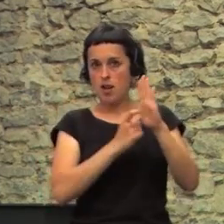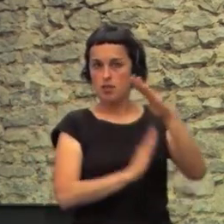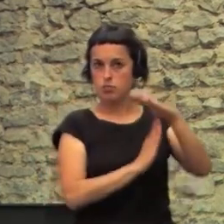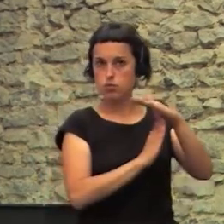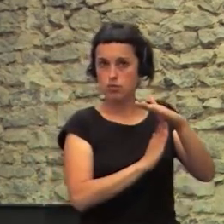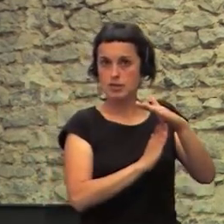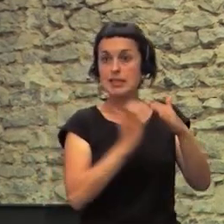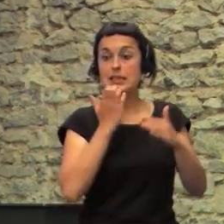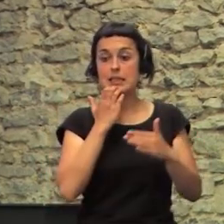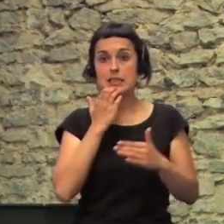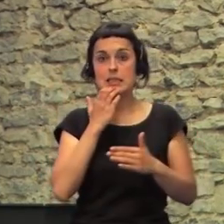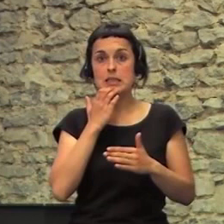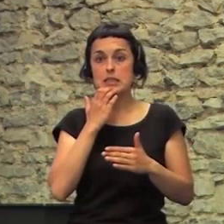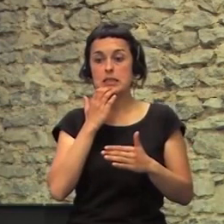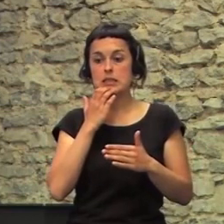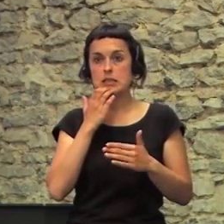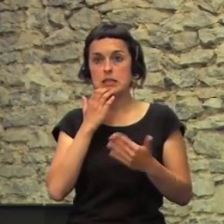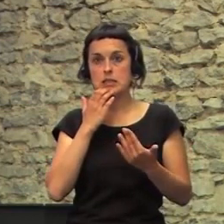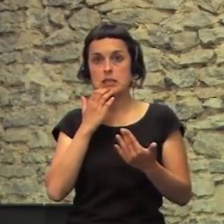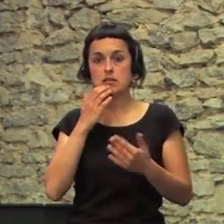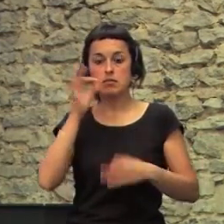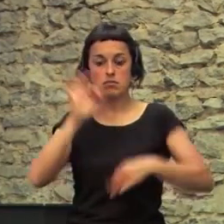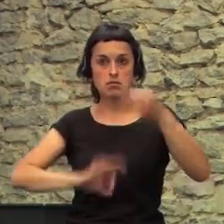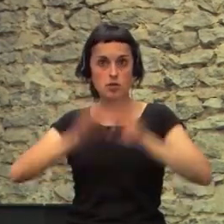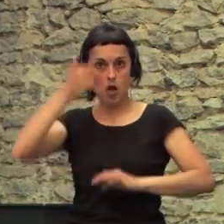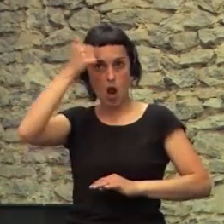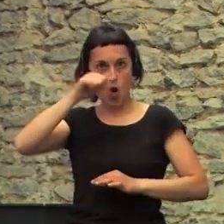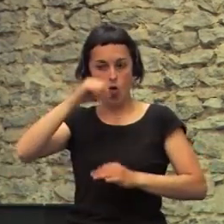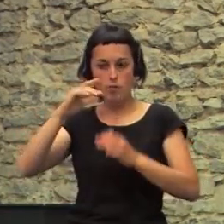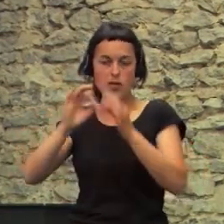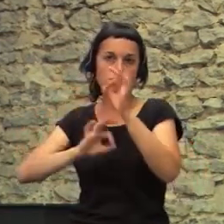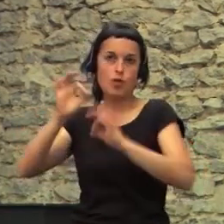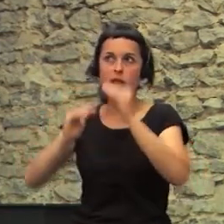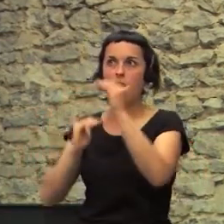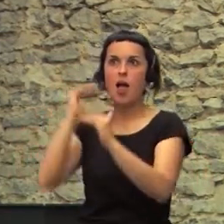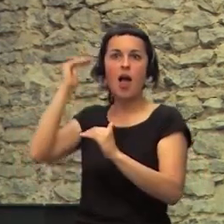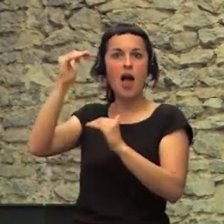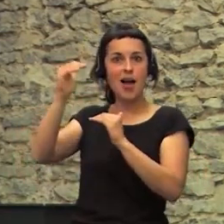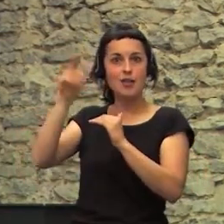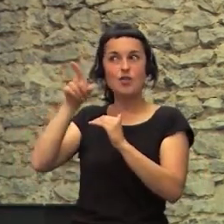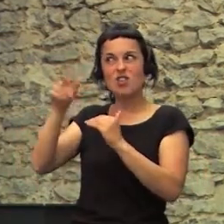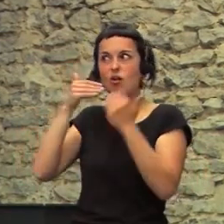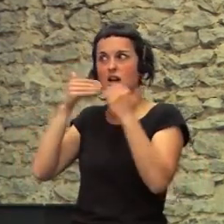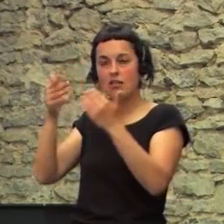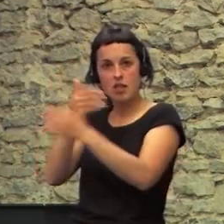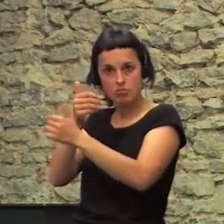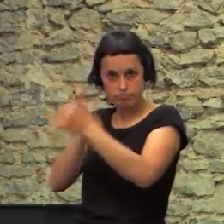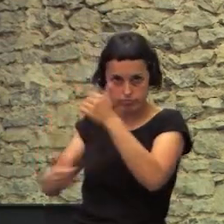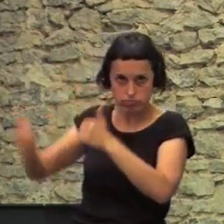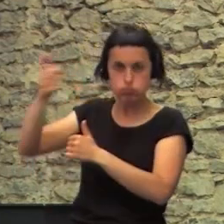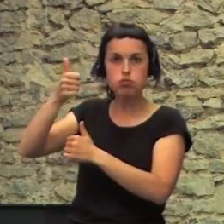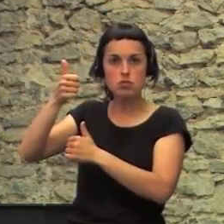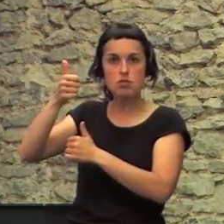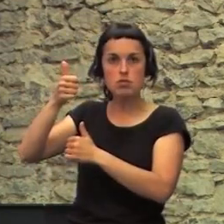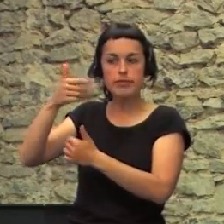autoridades consigan demostrar que los niveles altos de testosterona es lo único que ofrece ventaja competitiva, entonces se volverá